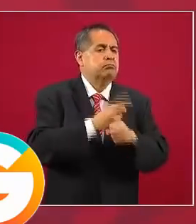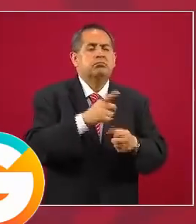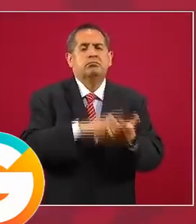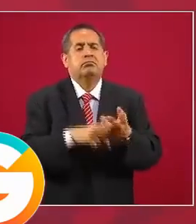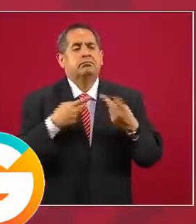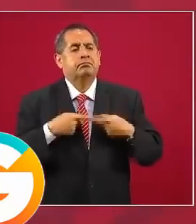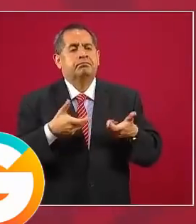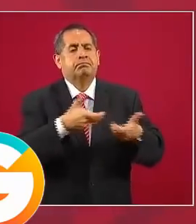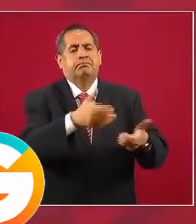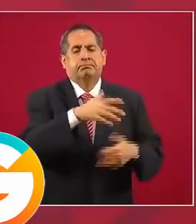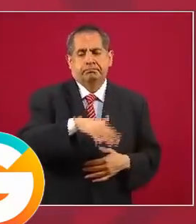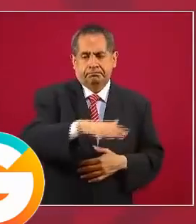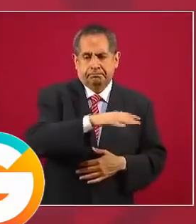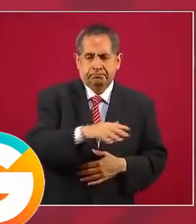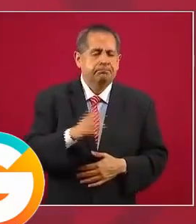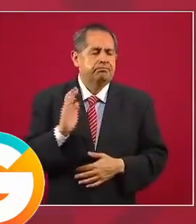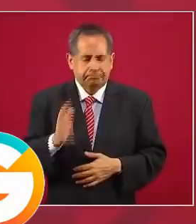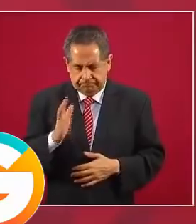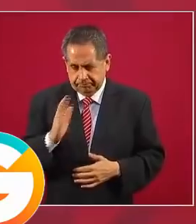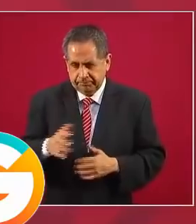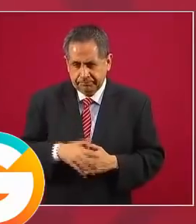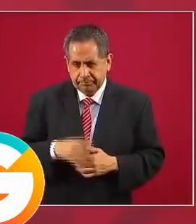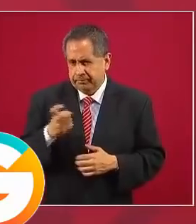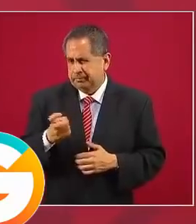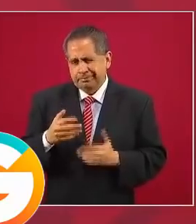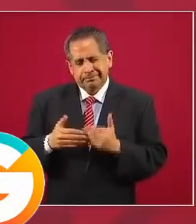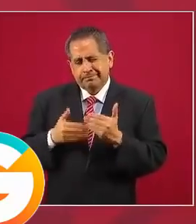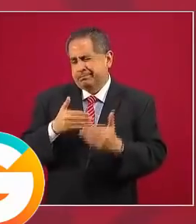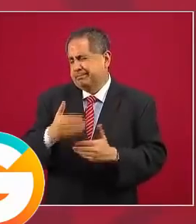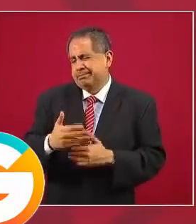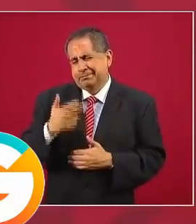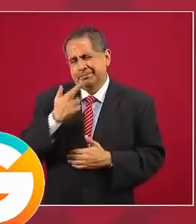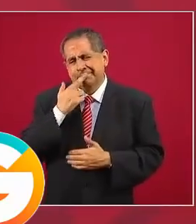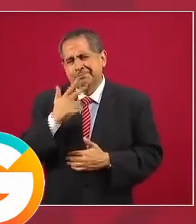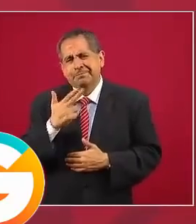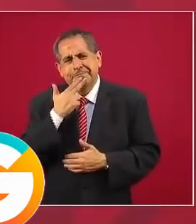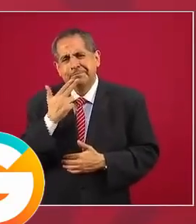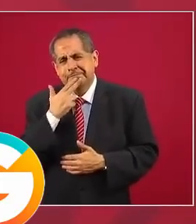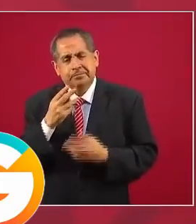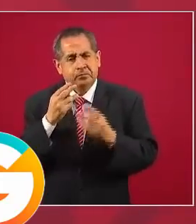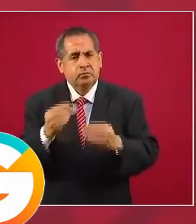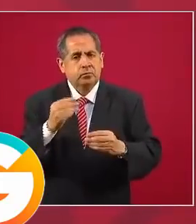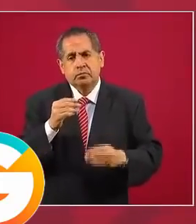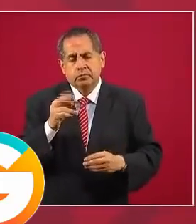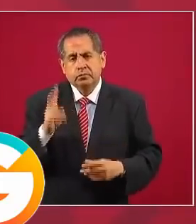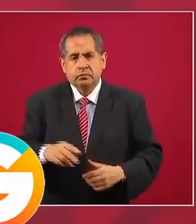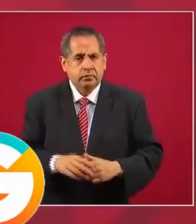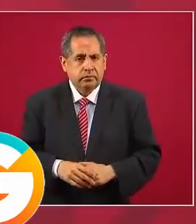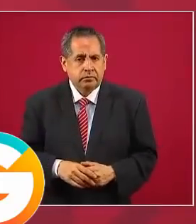pública. Eso yo creo que fue un gran avance, porque